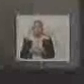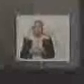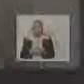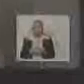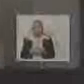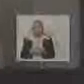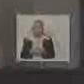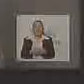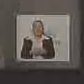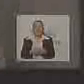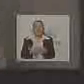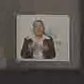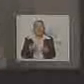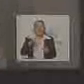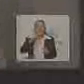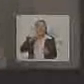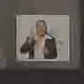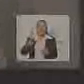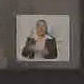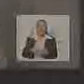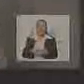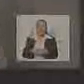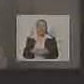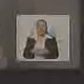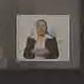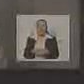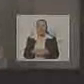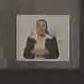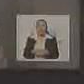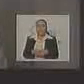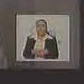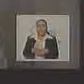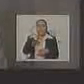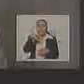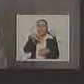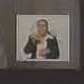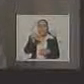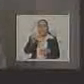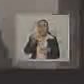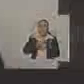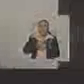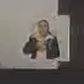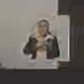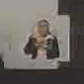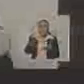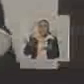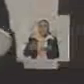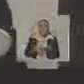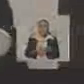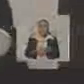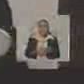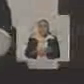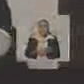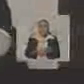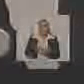uso de la voz lo tiene el candidato Ciu Guillermo Tenorio Antiga. Adelante. Vecinas, vecinos, me quiero